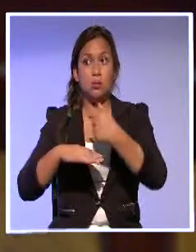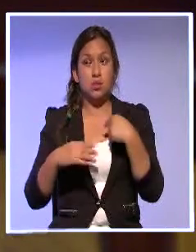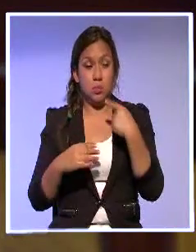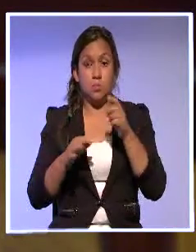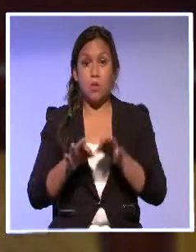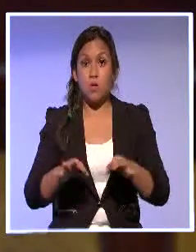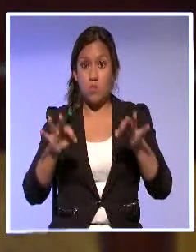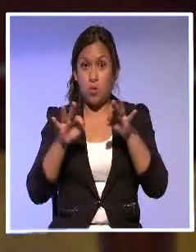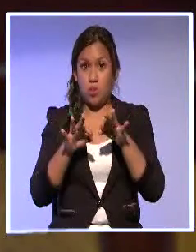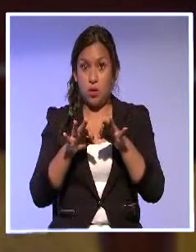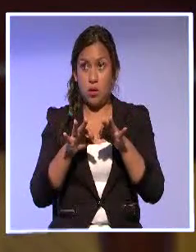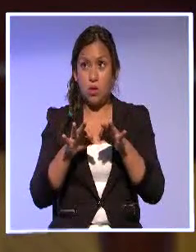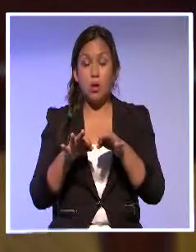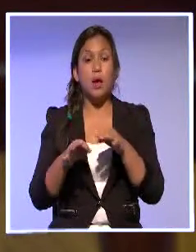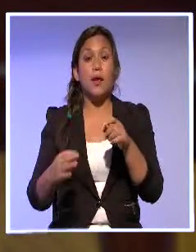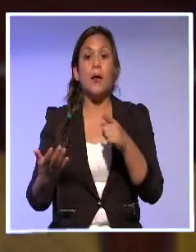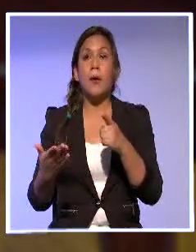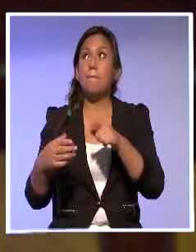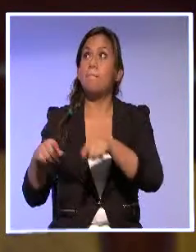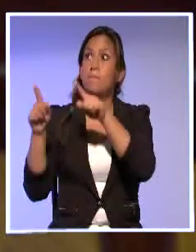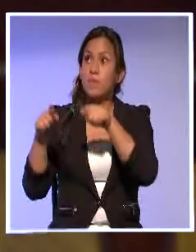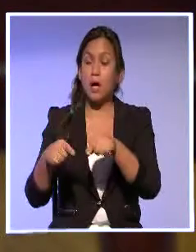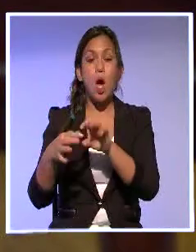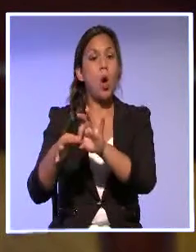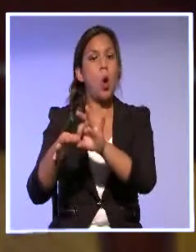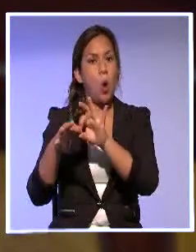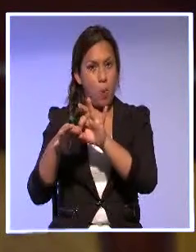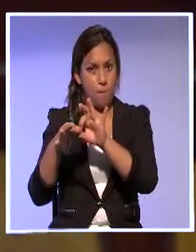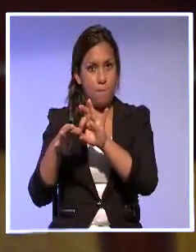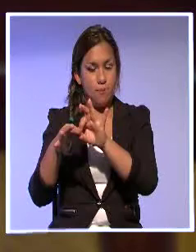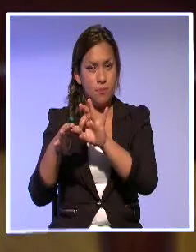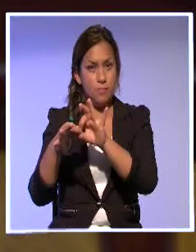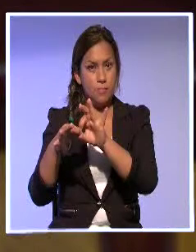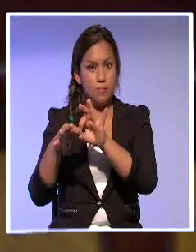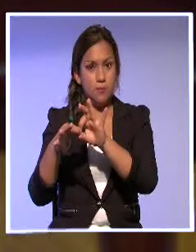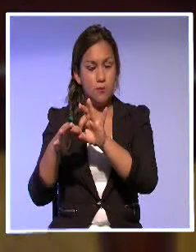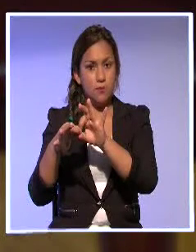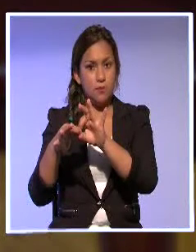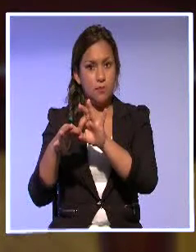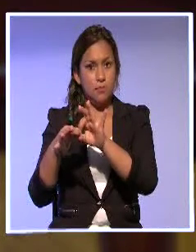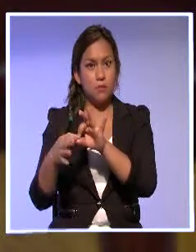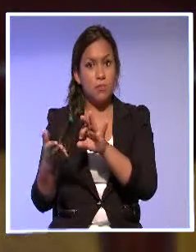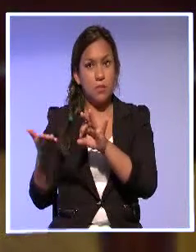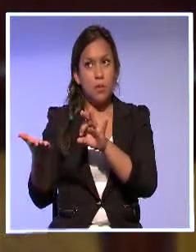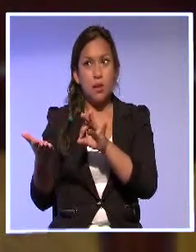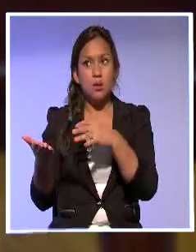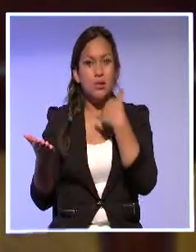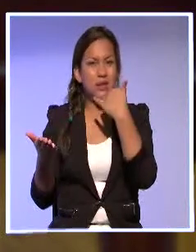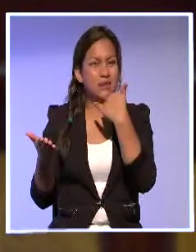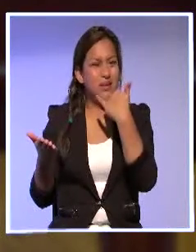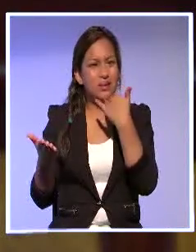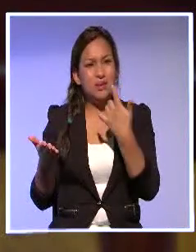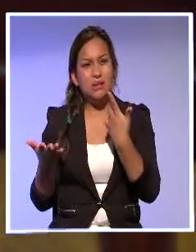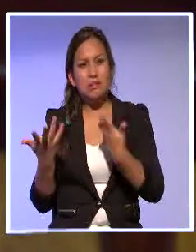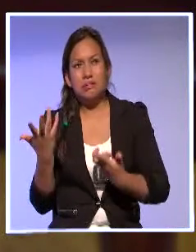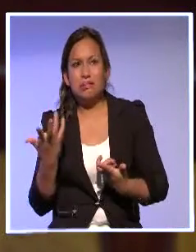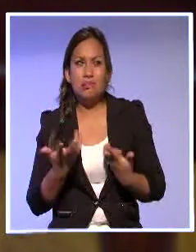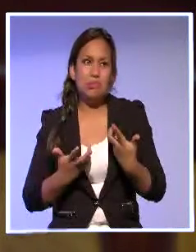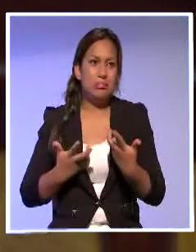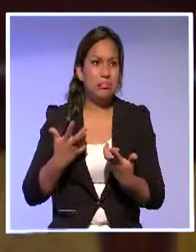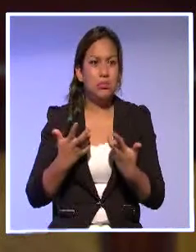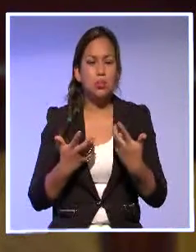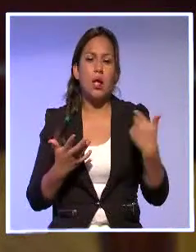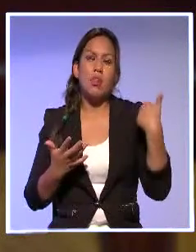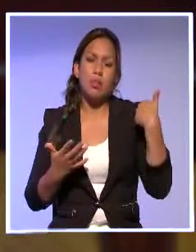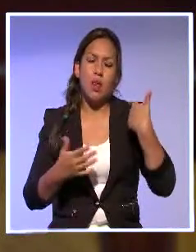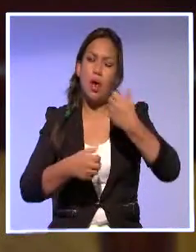es que nuestros migrantes nuestros compañeros que hay un poco de descontento pues obtengan un